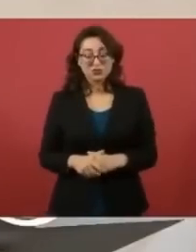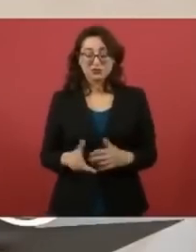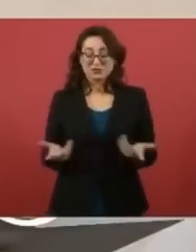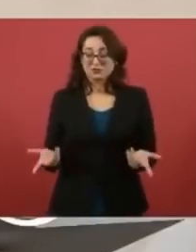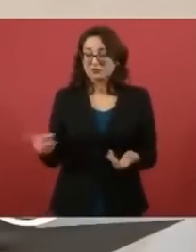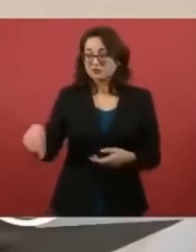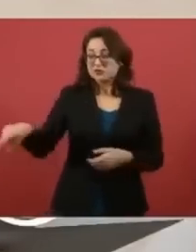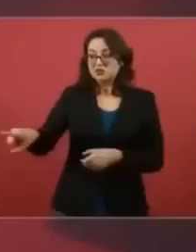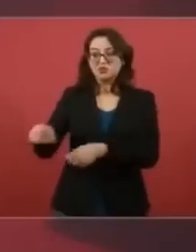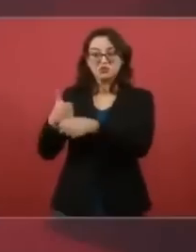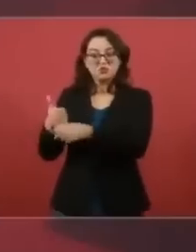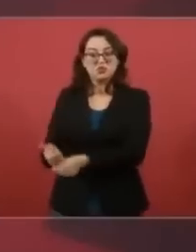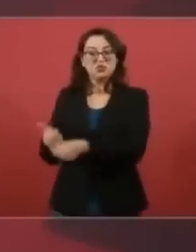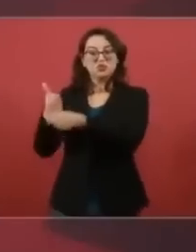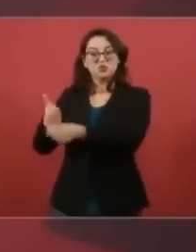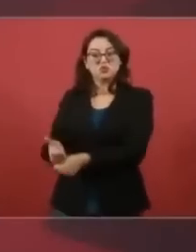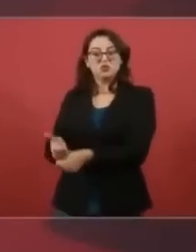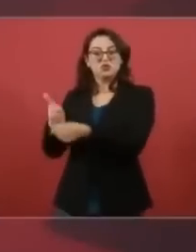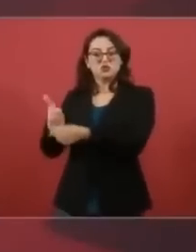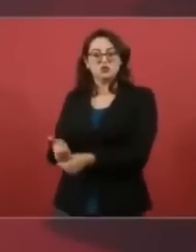Y ahora que